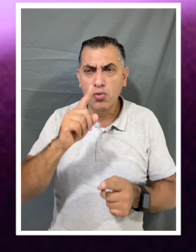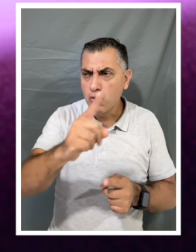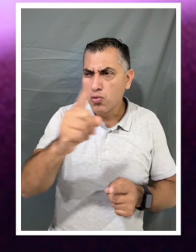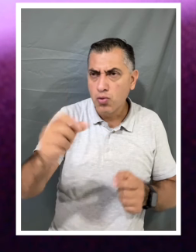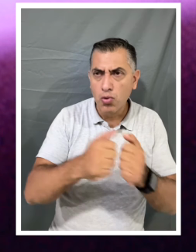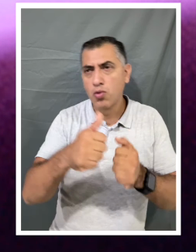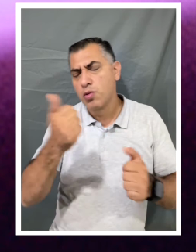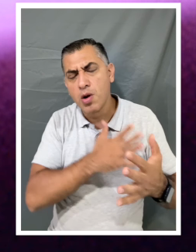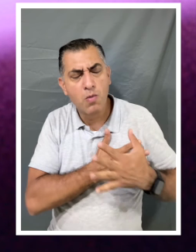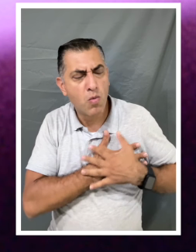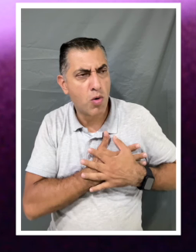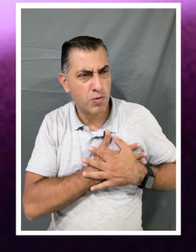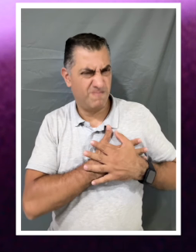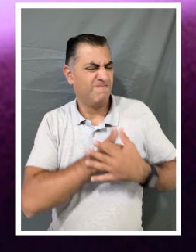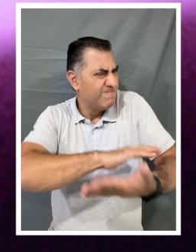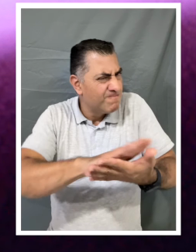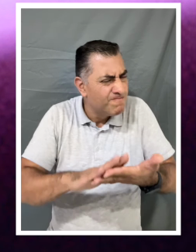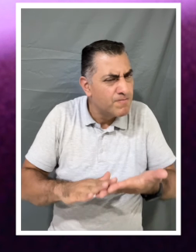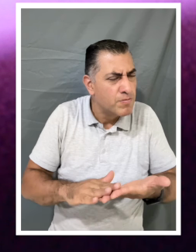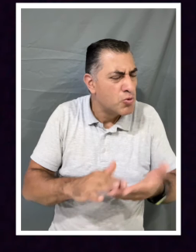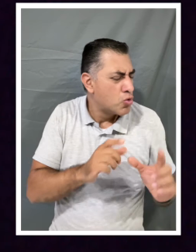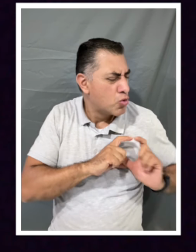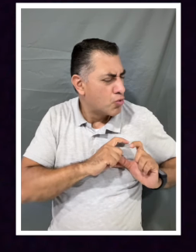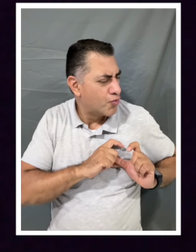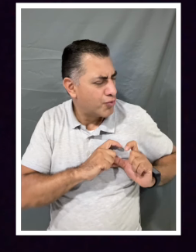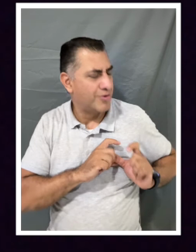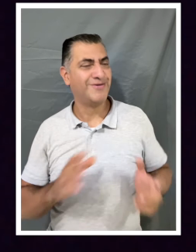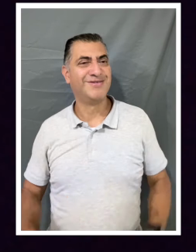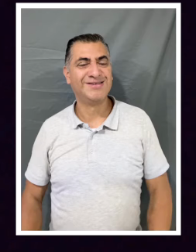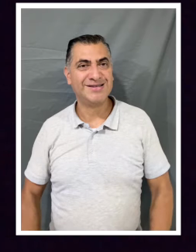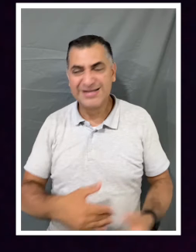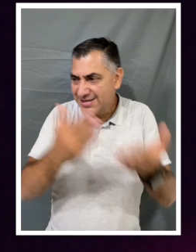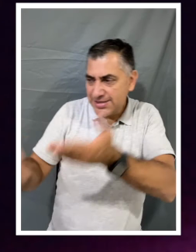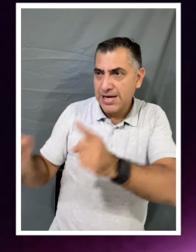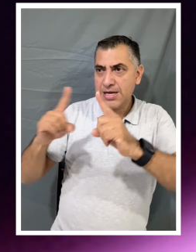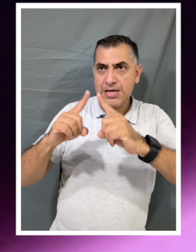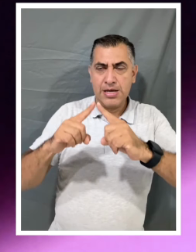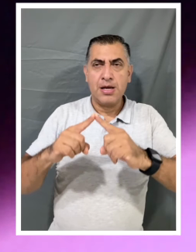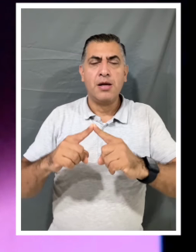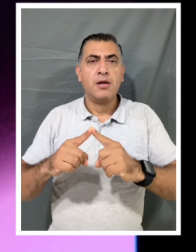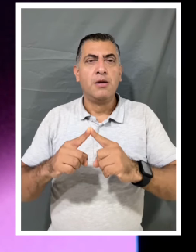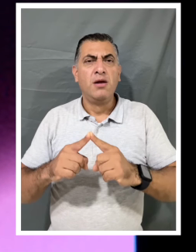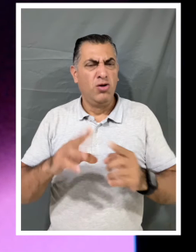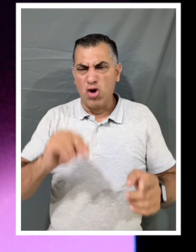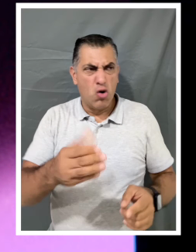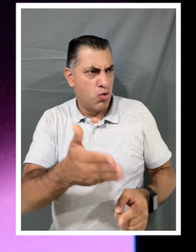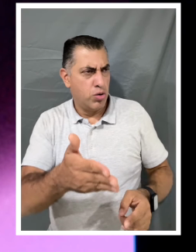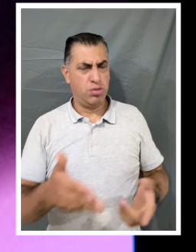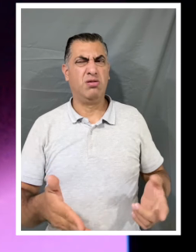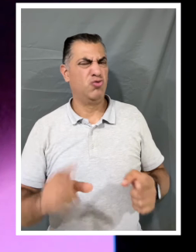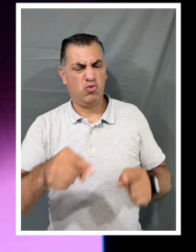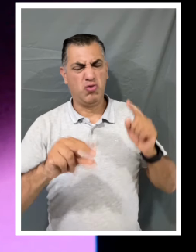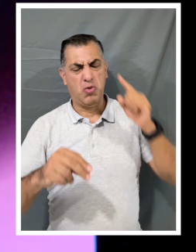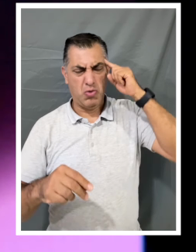otros en amor Qué significa humilde pequeño de corazón Cuando tú eres humilde llegas a la iglesia y no te saludaron no estás Ya no voy a ir porque no me